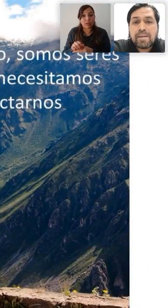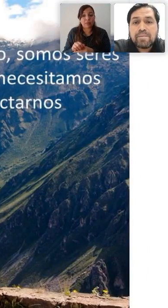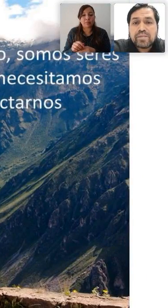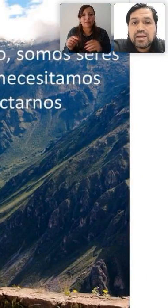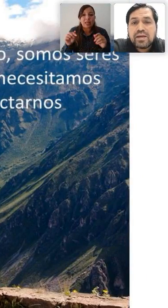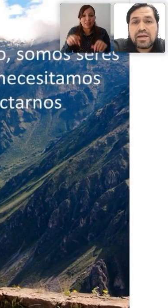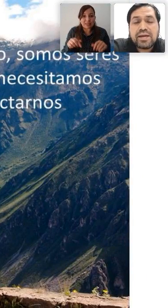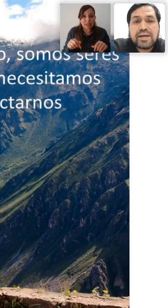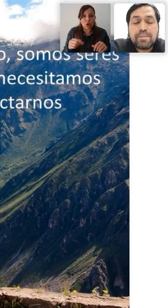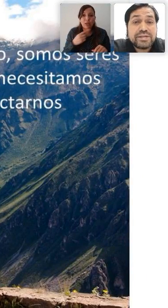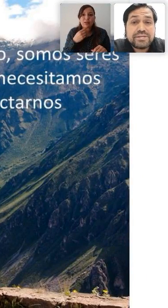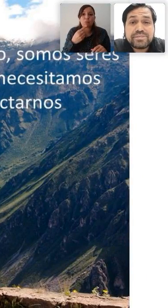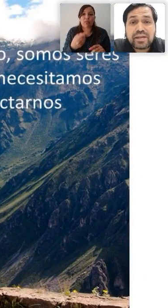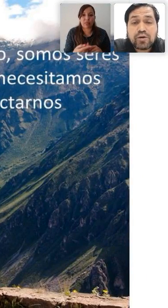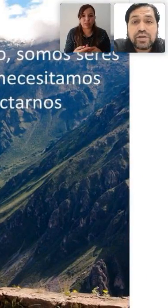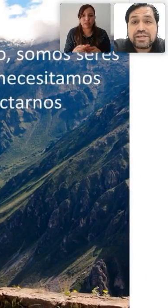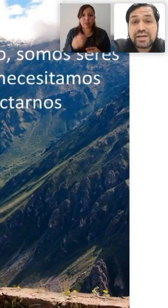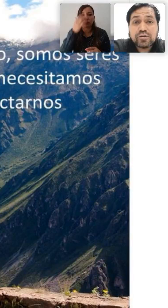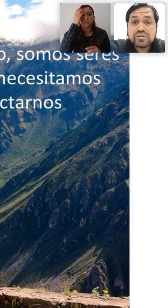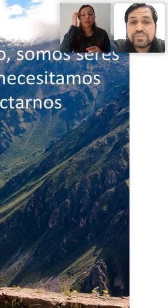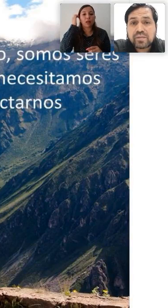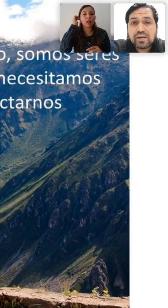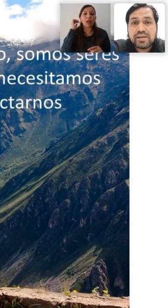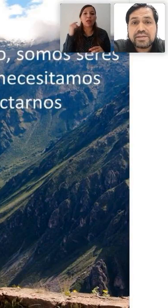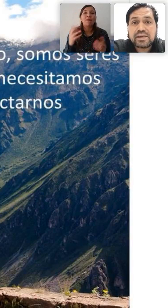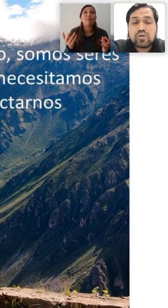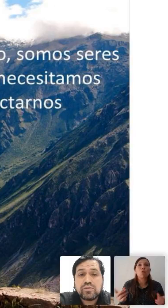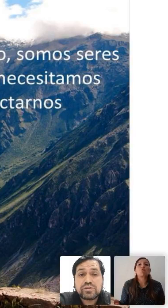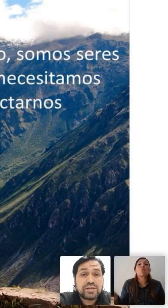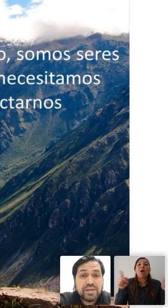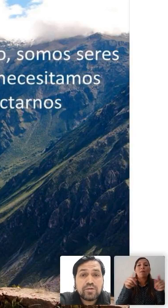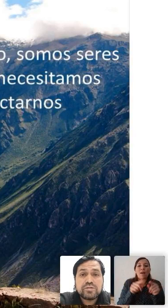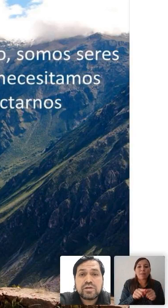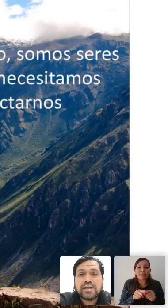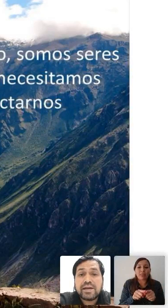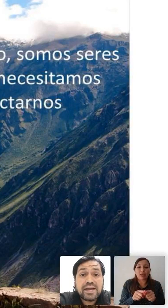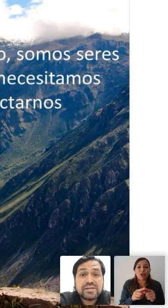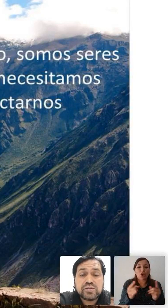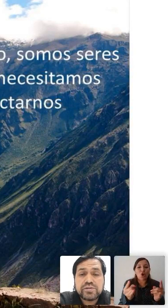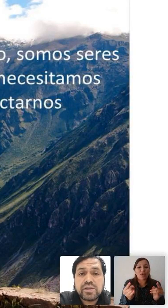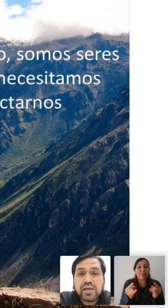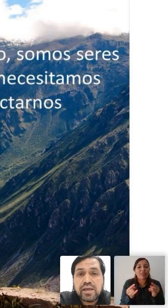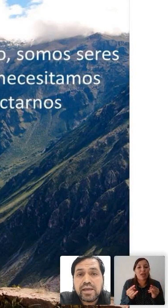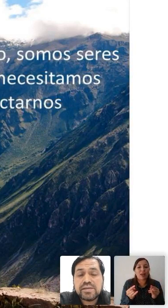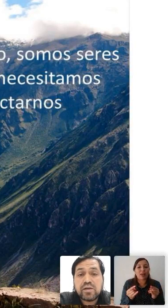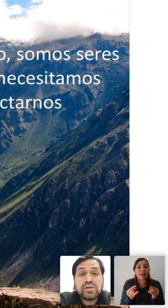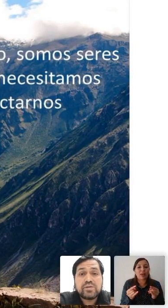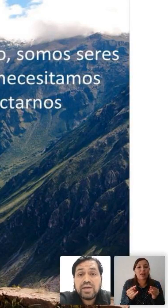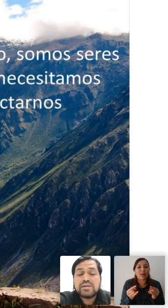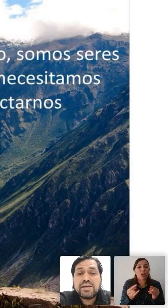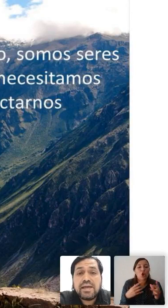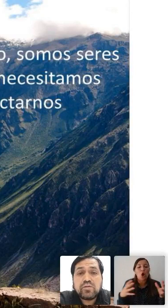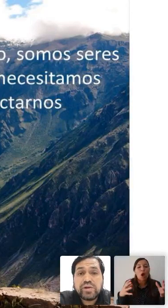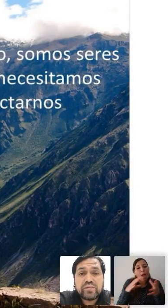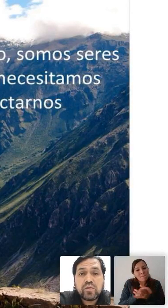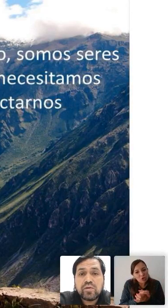ya, pues conectarnos, estar con nuestros amigos, generar lazos. Es algo natural.